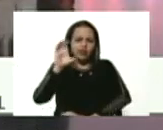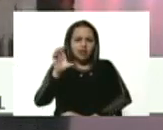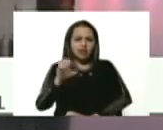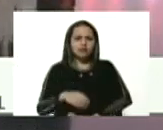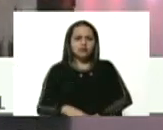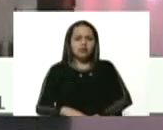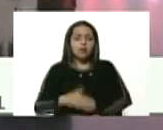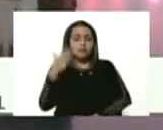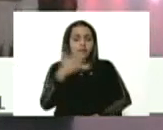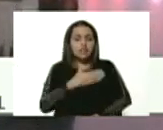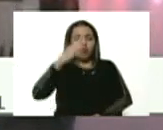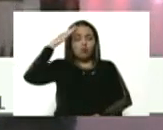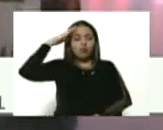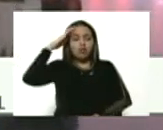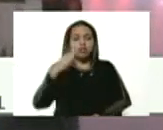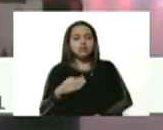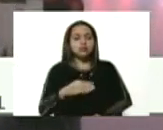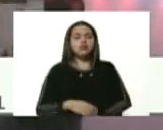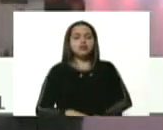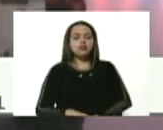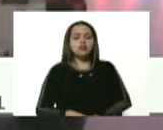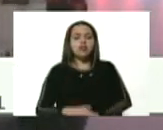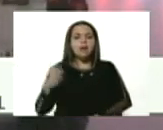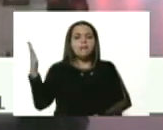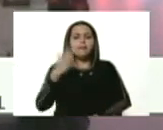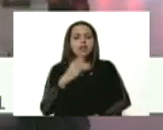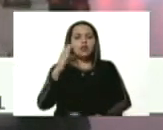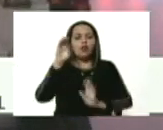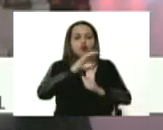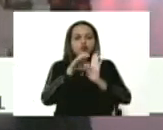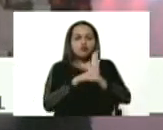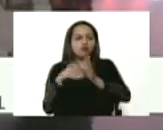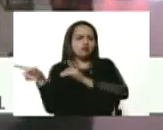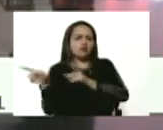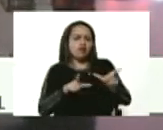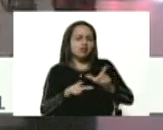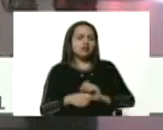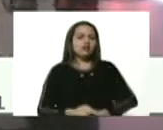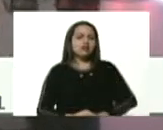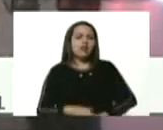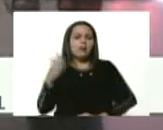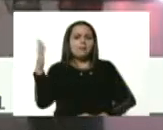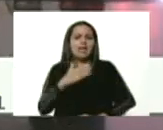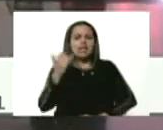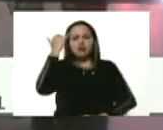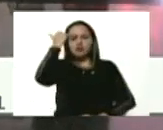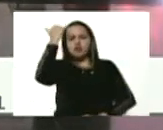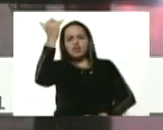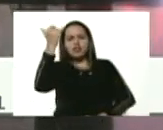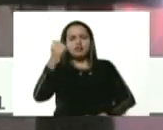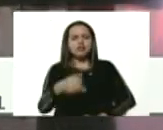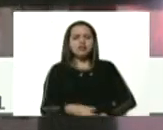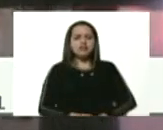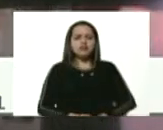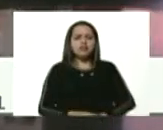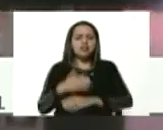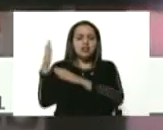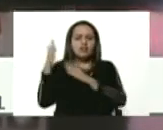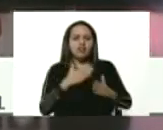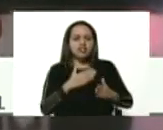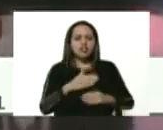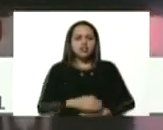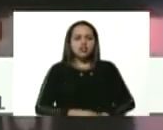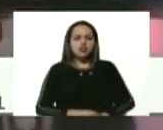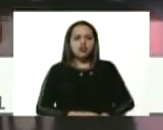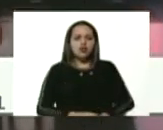un ejército, llegan con una constitución, llegan con un ideal y llegan con un